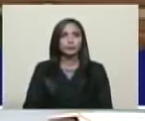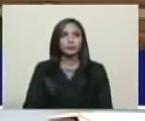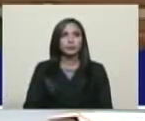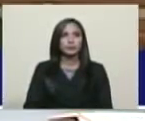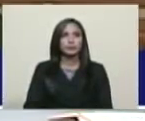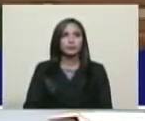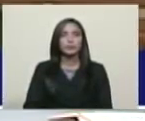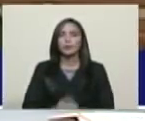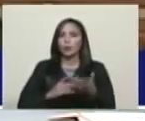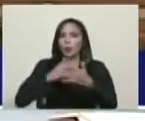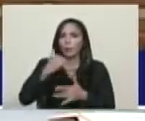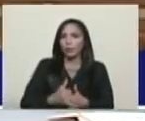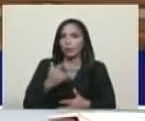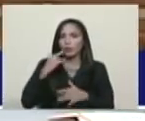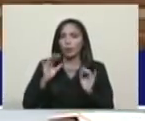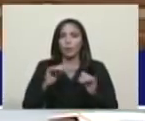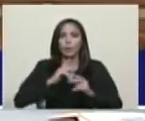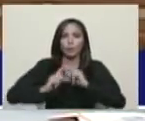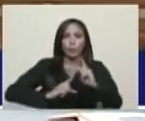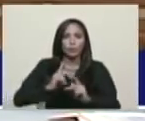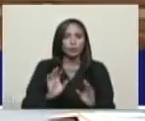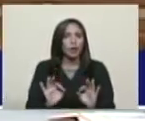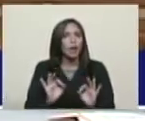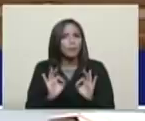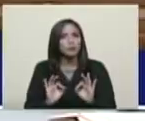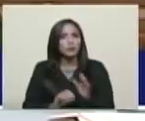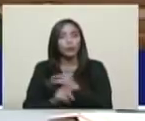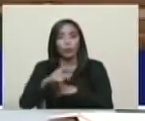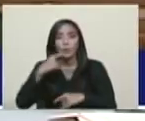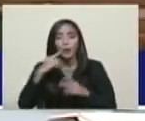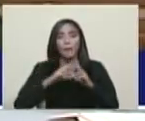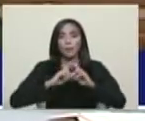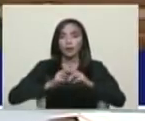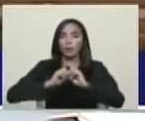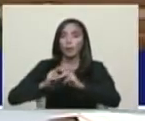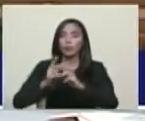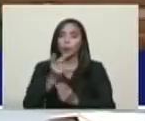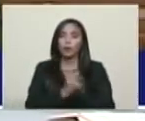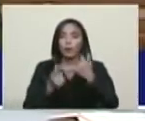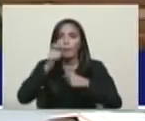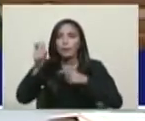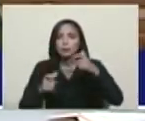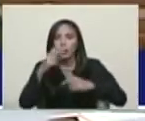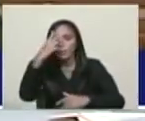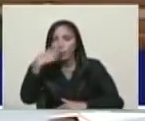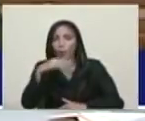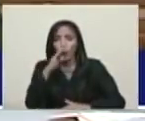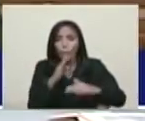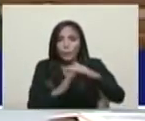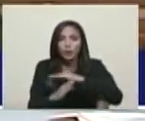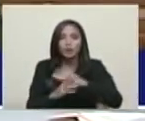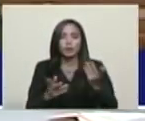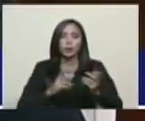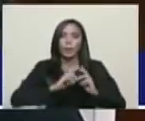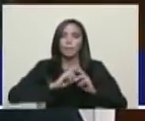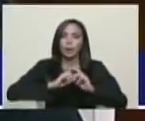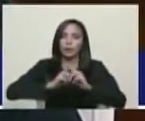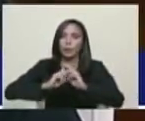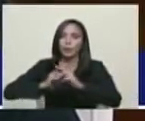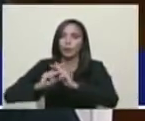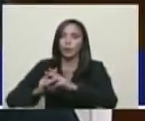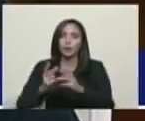con proyectos productivos específicos y apoyar con crédito a los más humildes, Wilmar, a los más humildes,